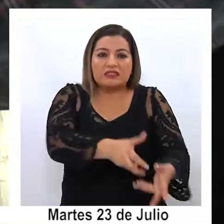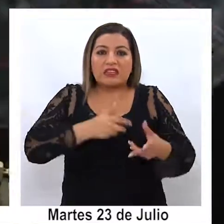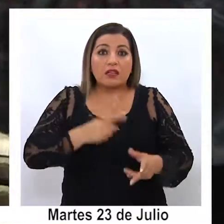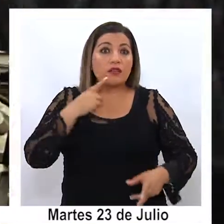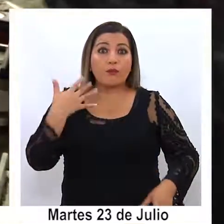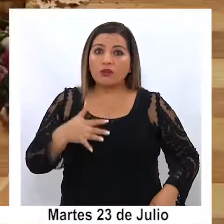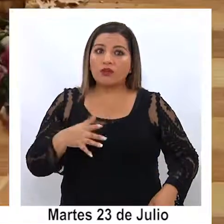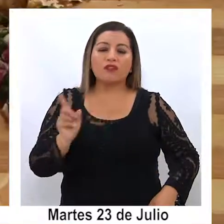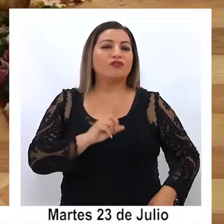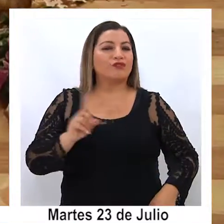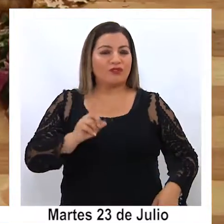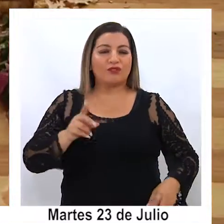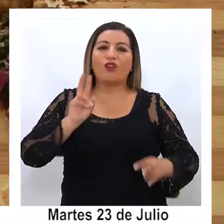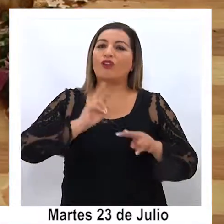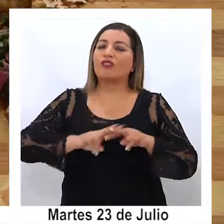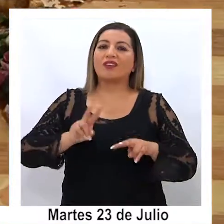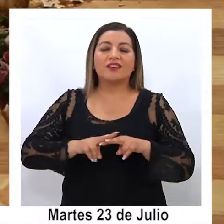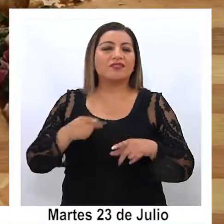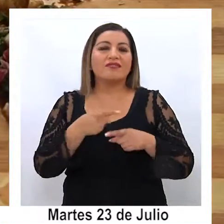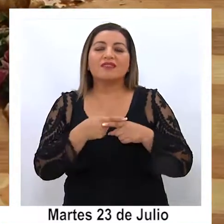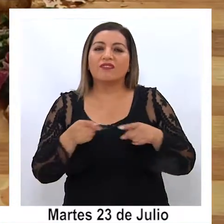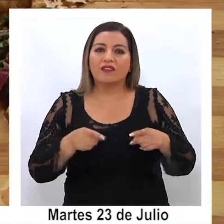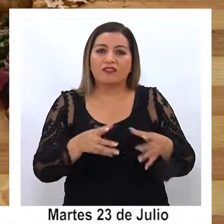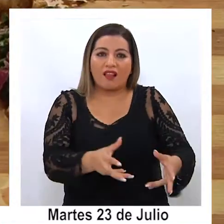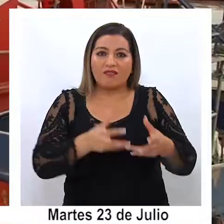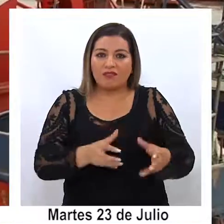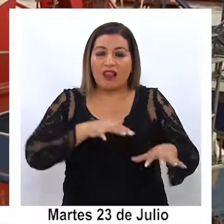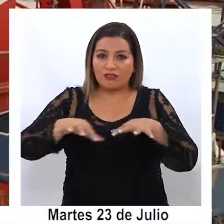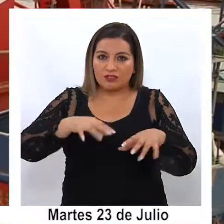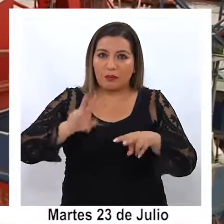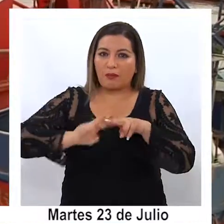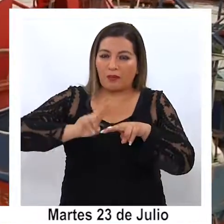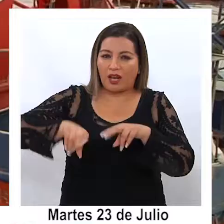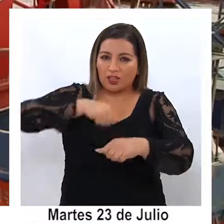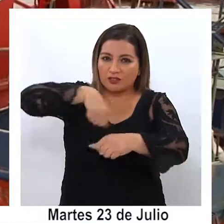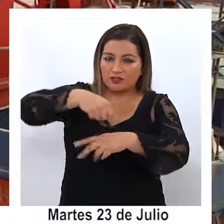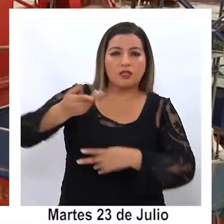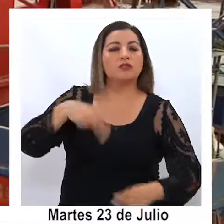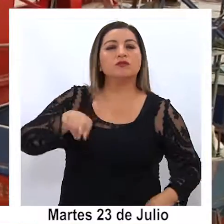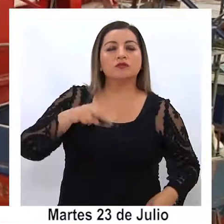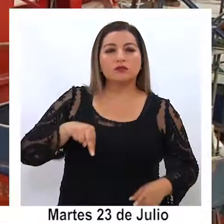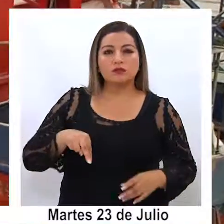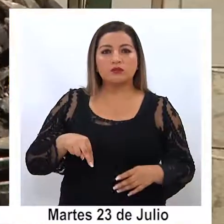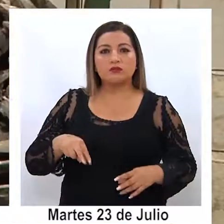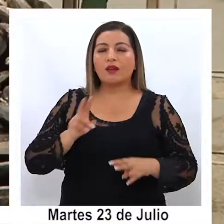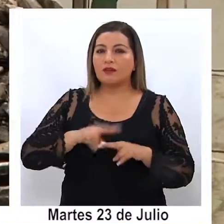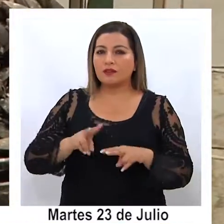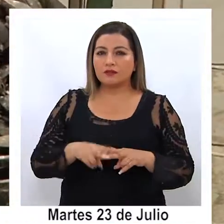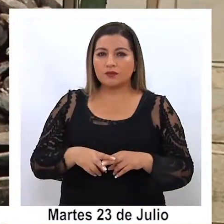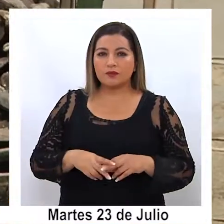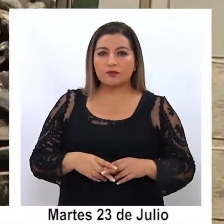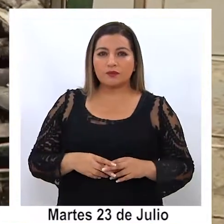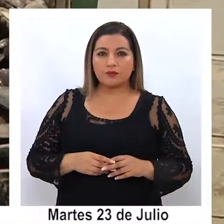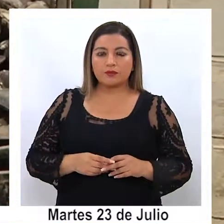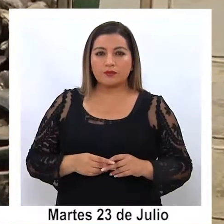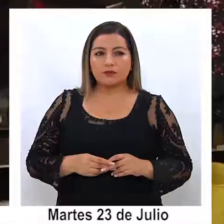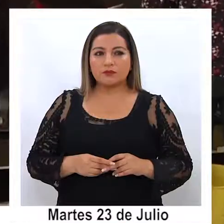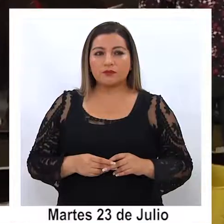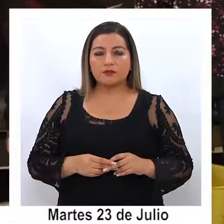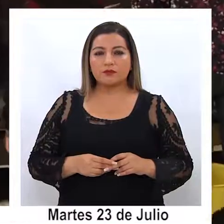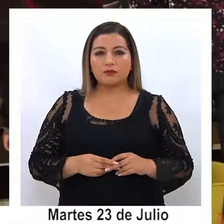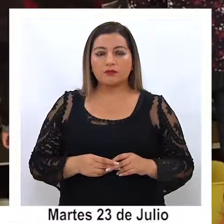tan importante como el valor agregado que tú lo puedes entregar a lo que extraes. Es por eso que nosotros hemos dado nociones de